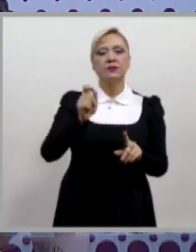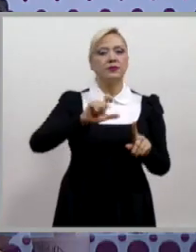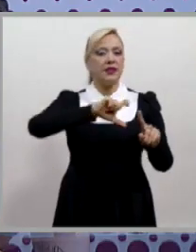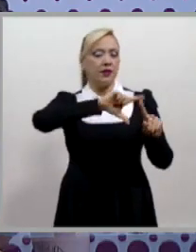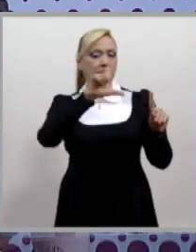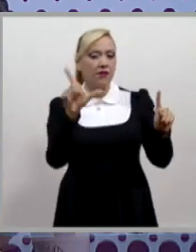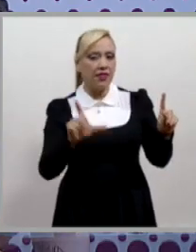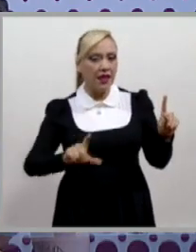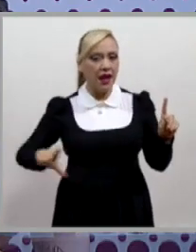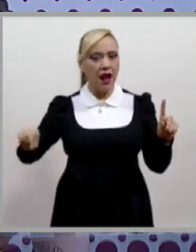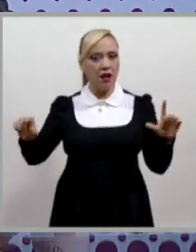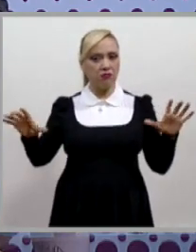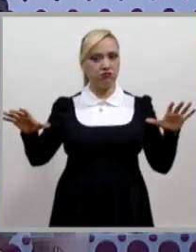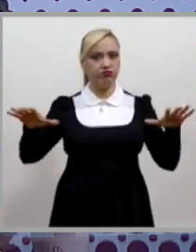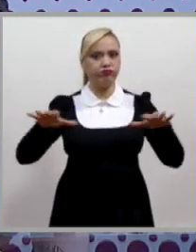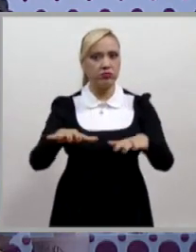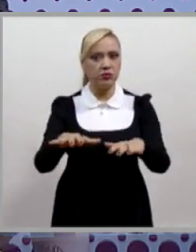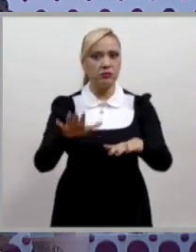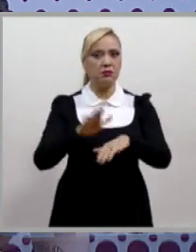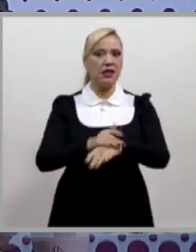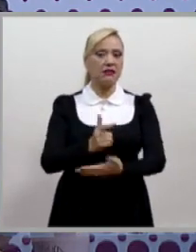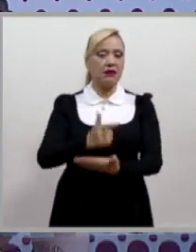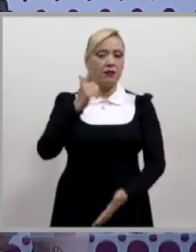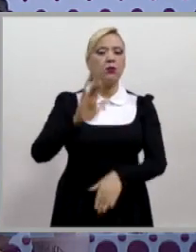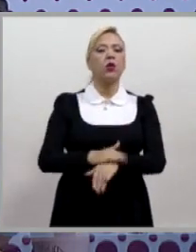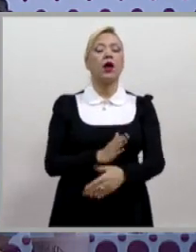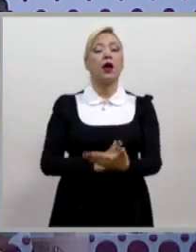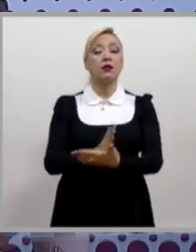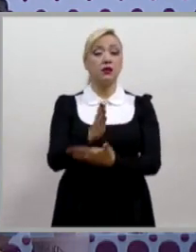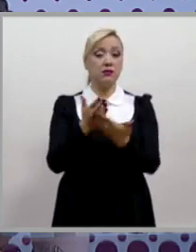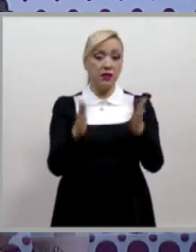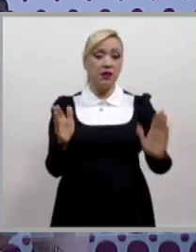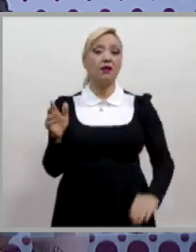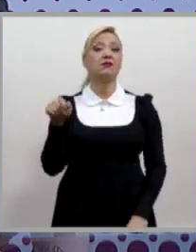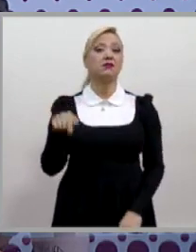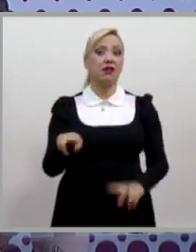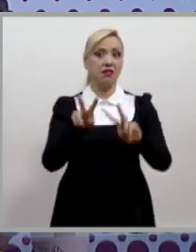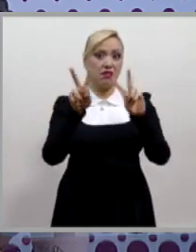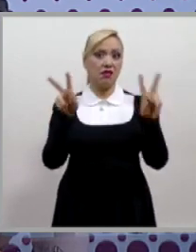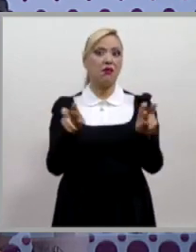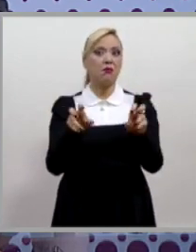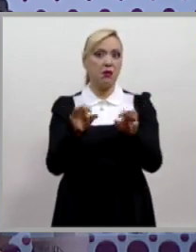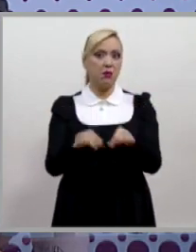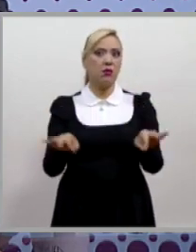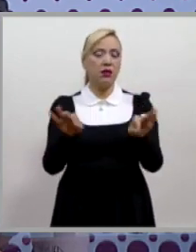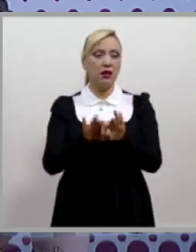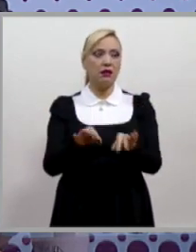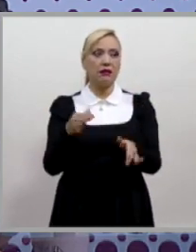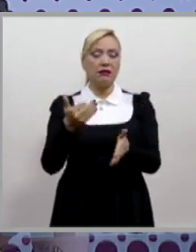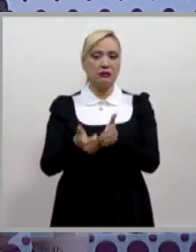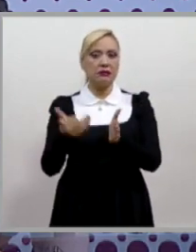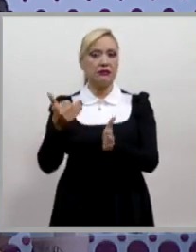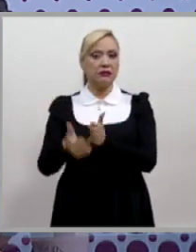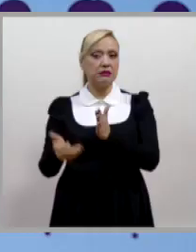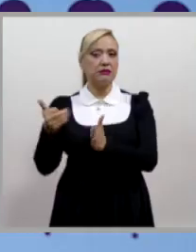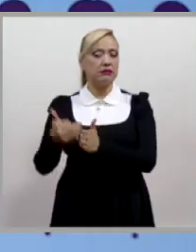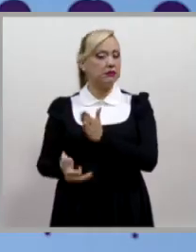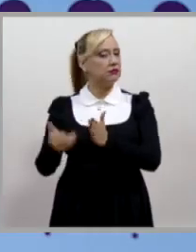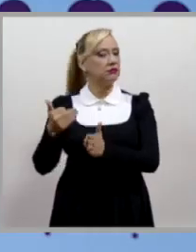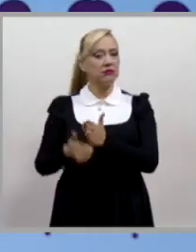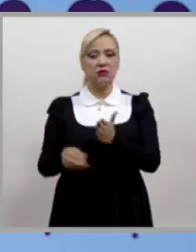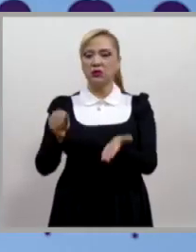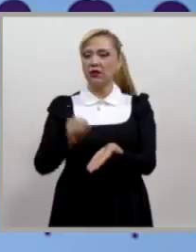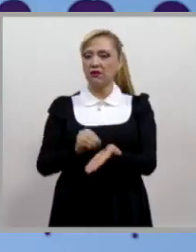federal, porque efectivamente la accesibilidad es uno de los temas que toca, ¿no? Creo que falta todavía